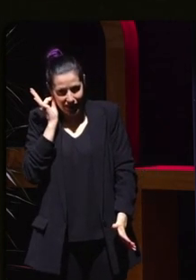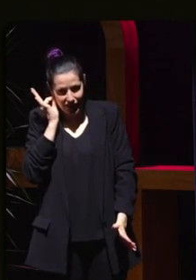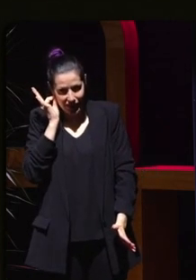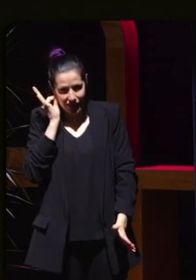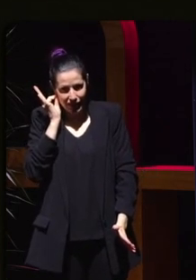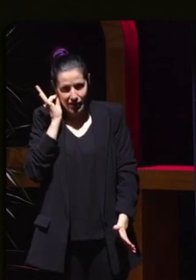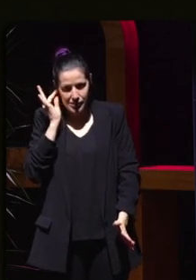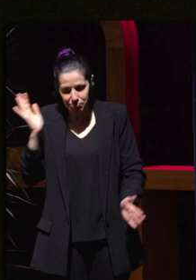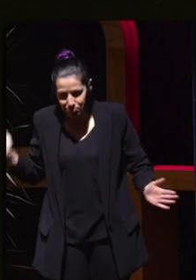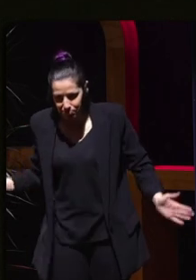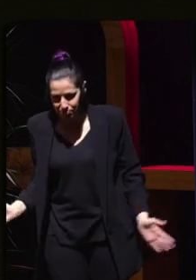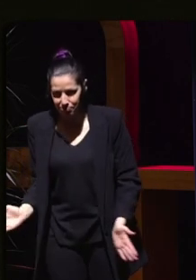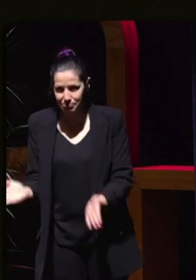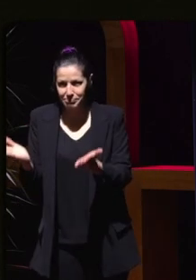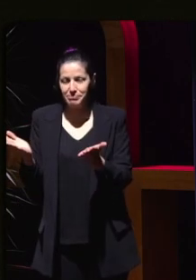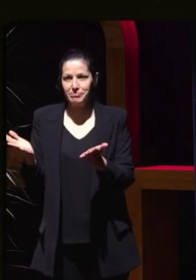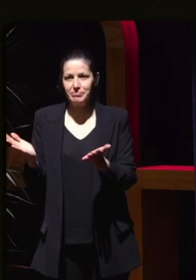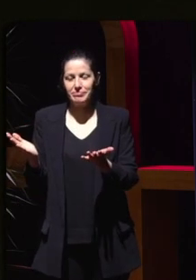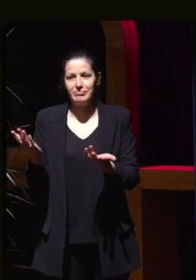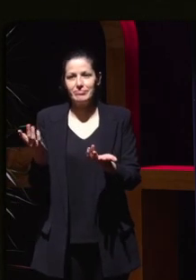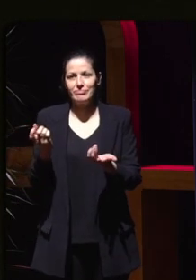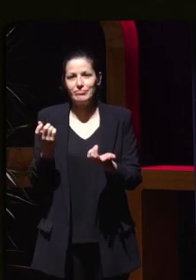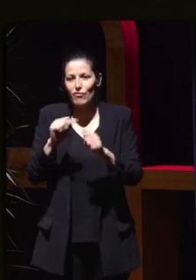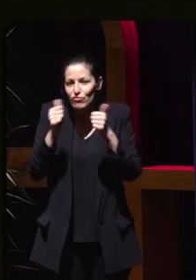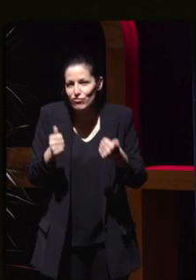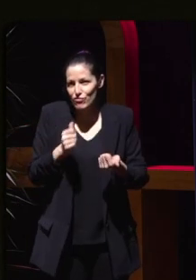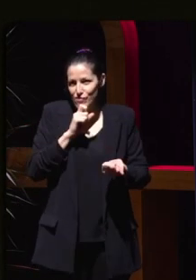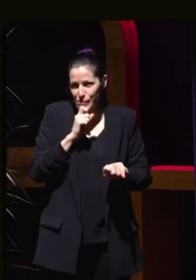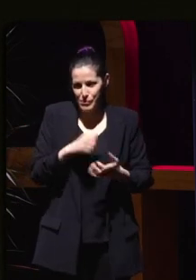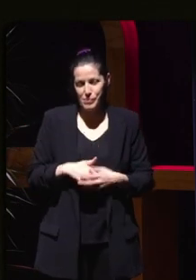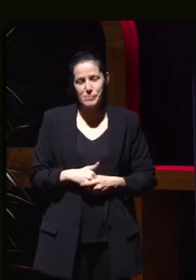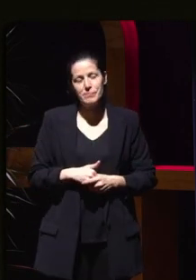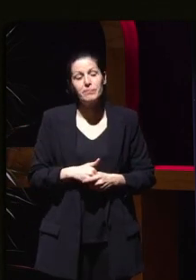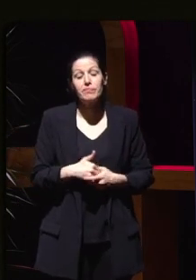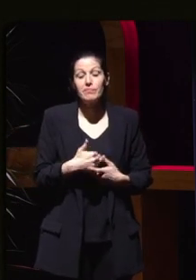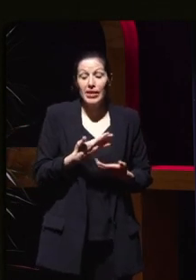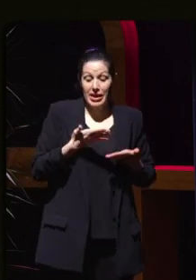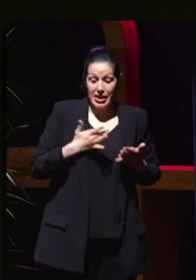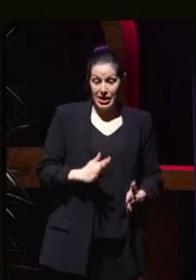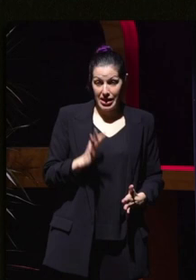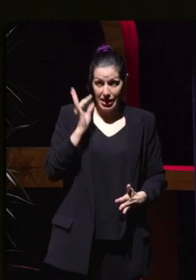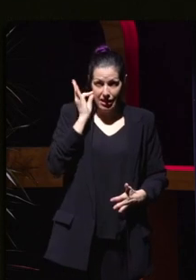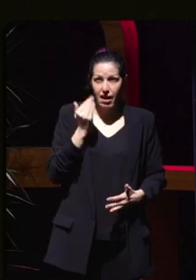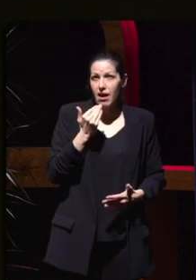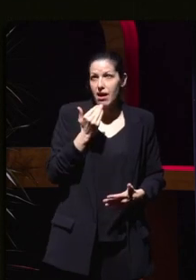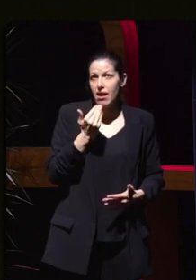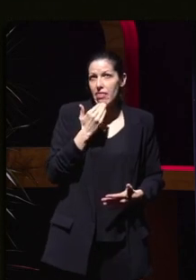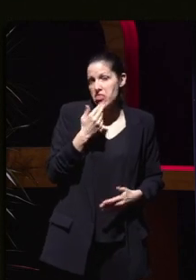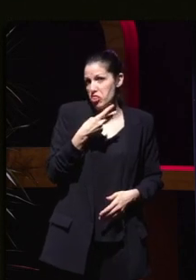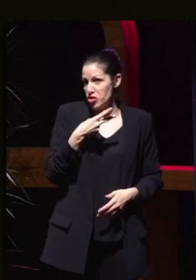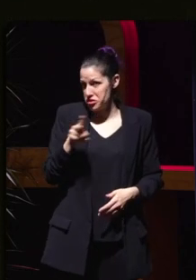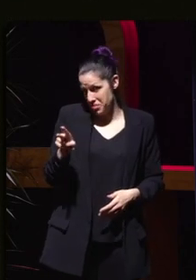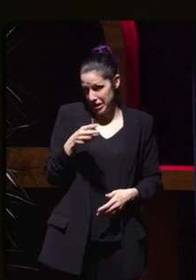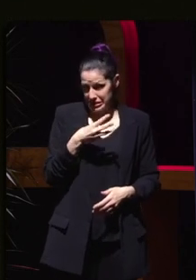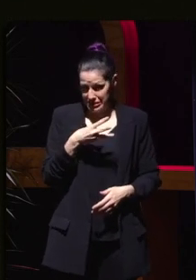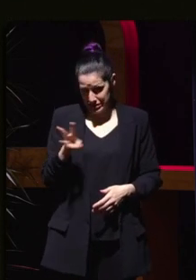no intento entonces anotéime a que el curso tenía pues dos o tres semanas y a rapaza quien partió